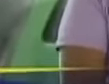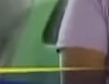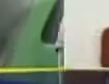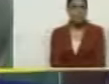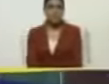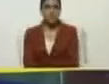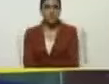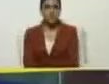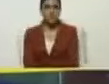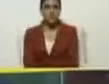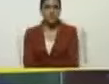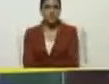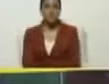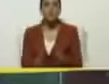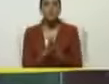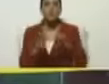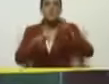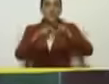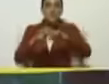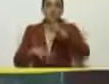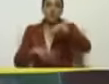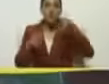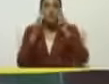a todos y a todas.